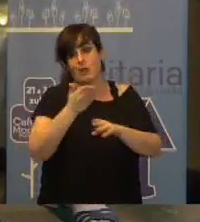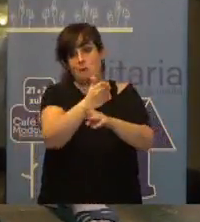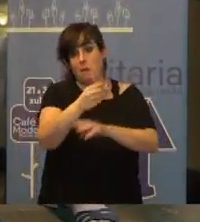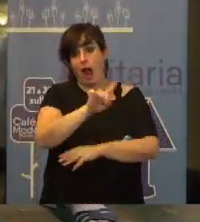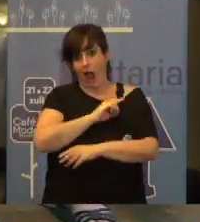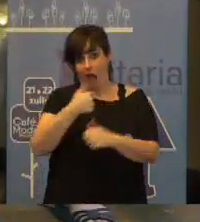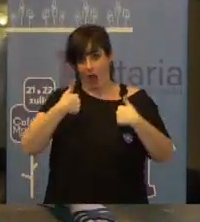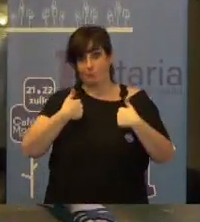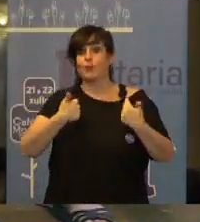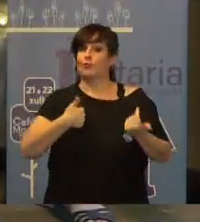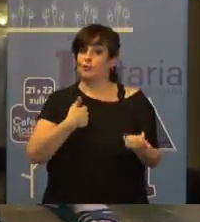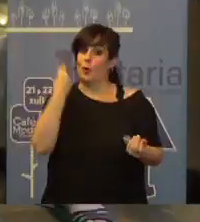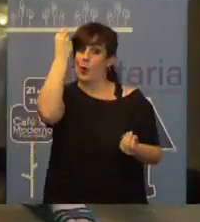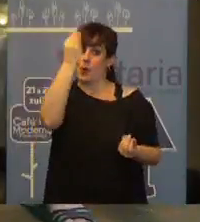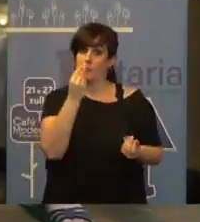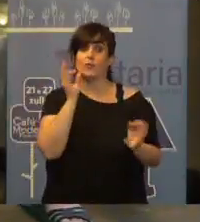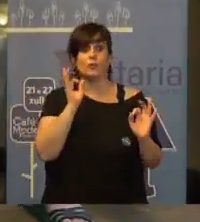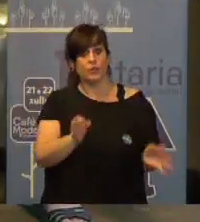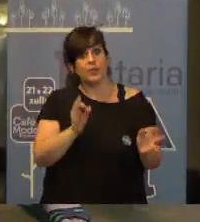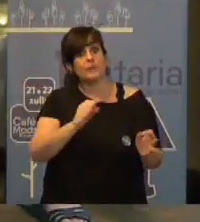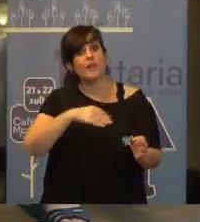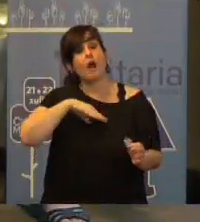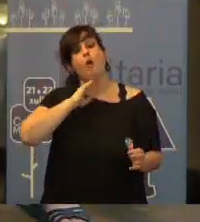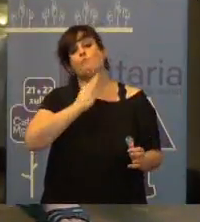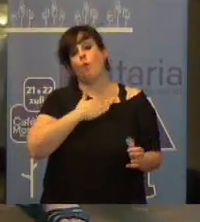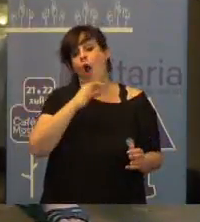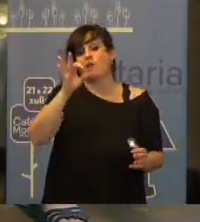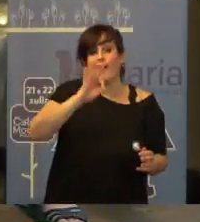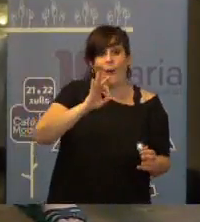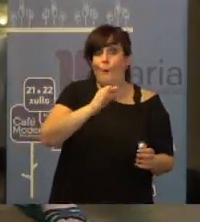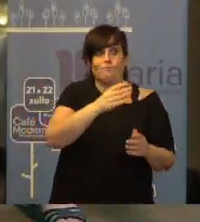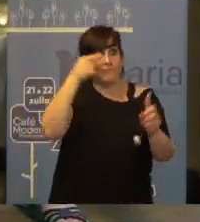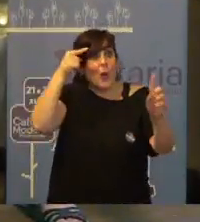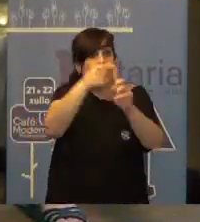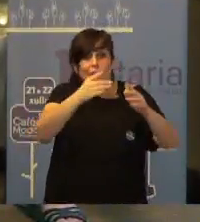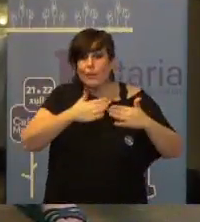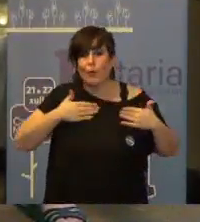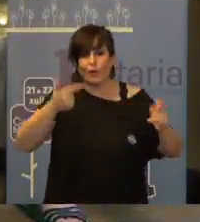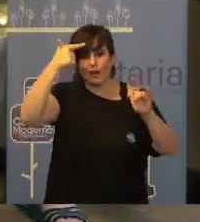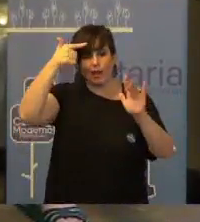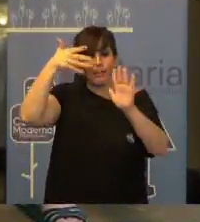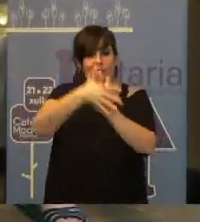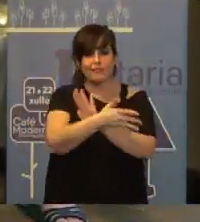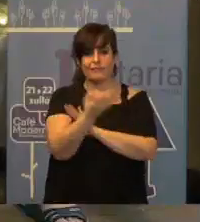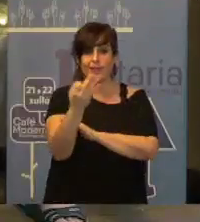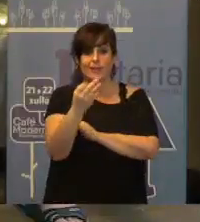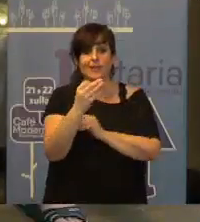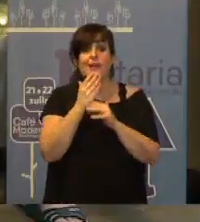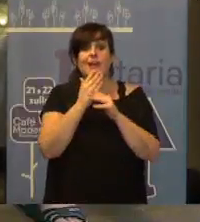definir Moaña. Moaña, muros, o que sexa, hai que definir Moaña. Todo o demais é